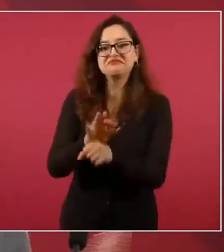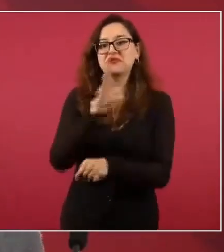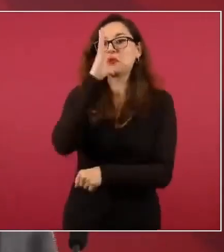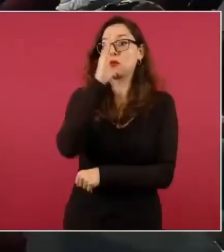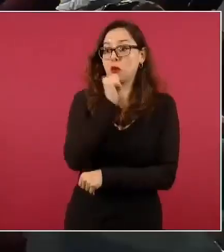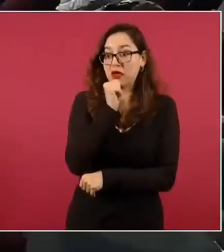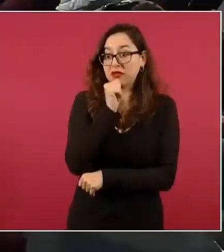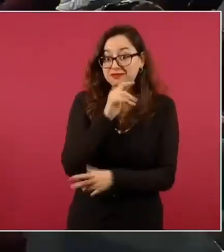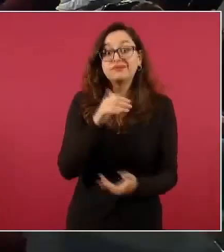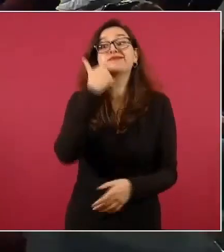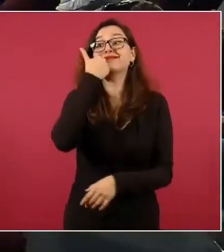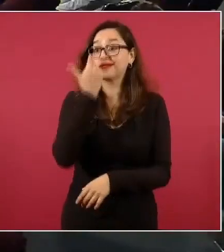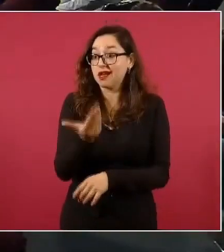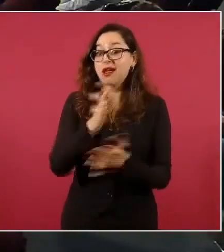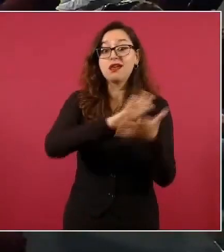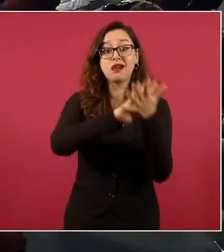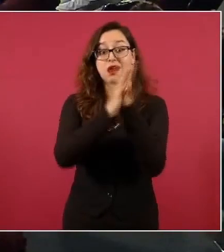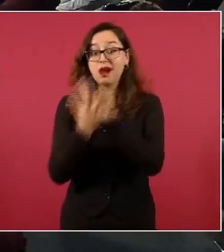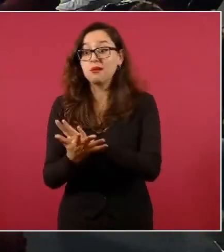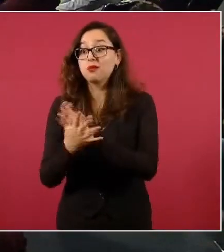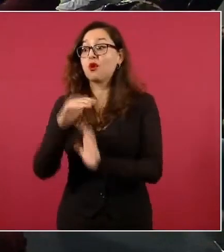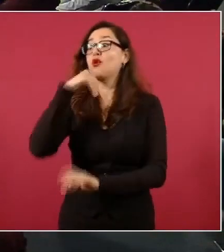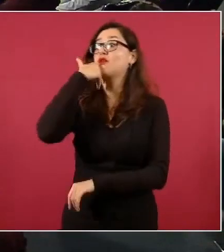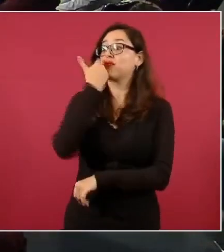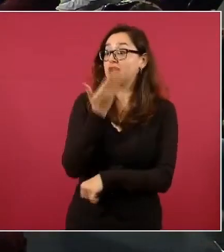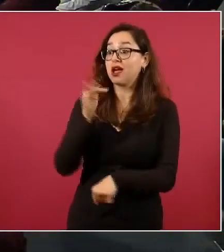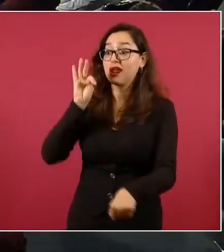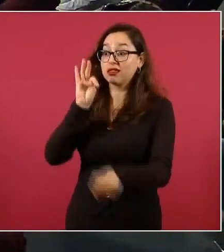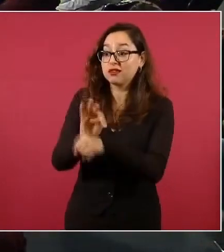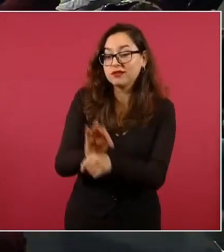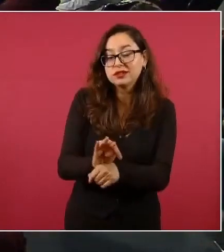Porque yo tuve la suerte